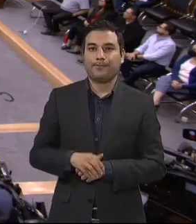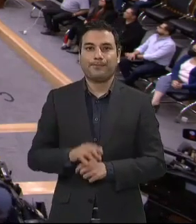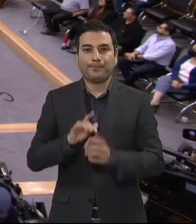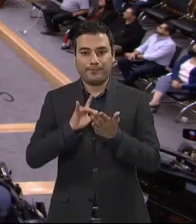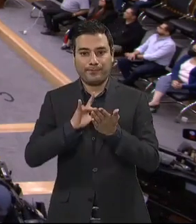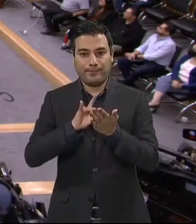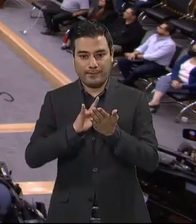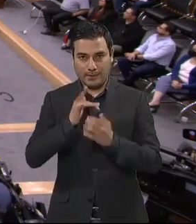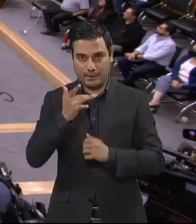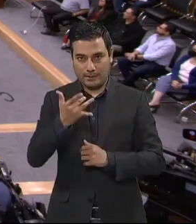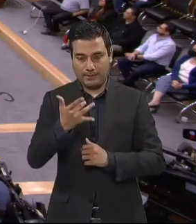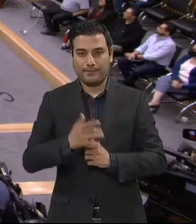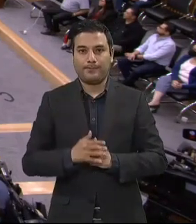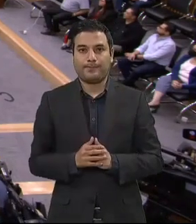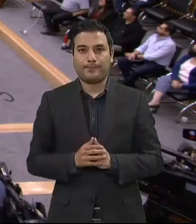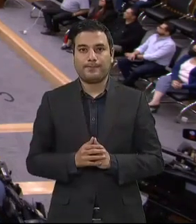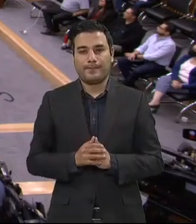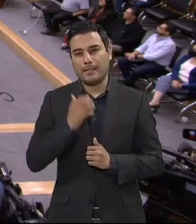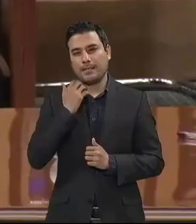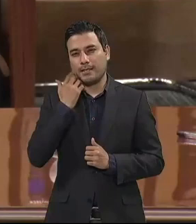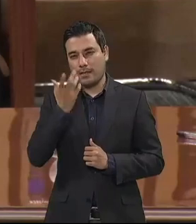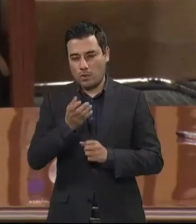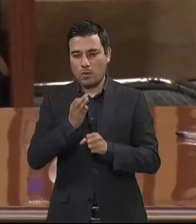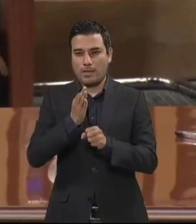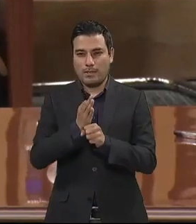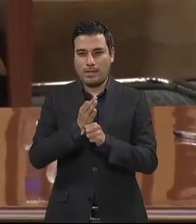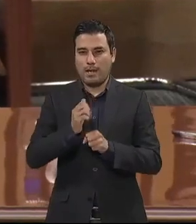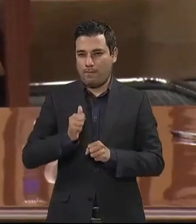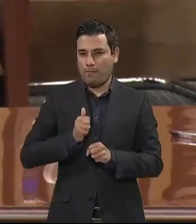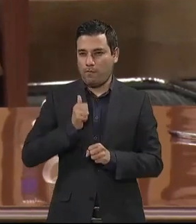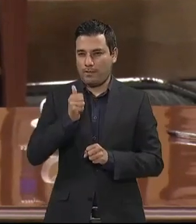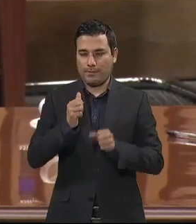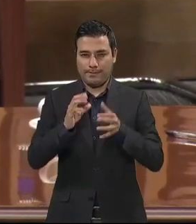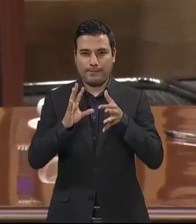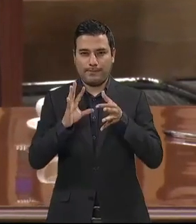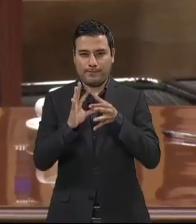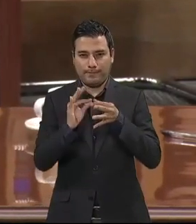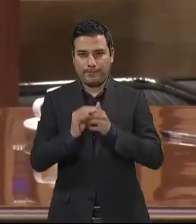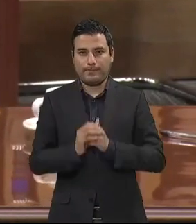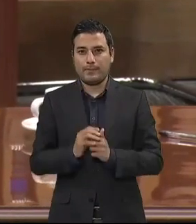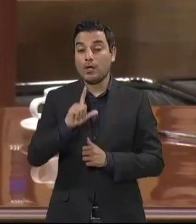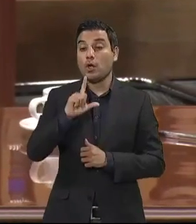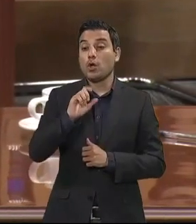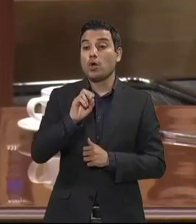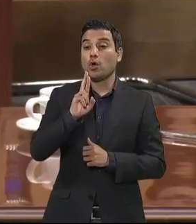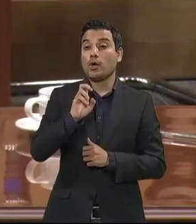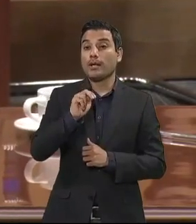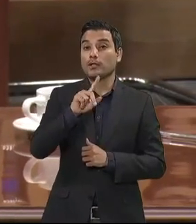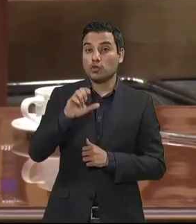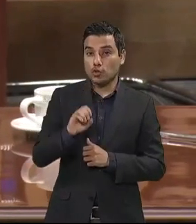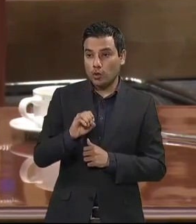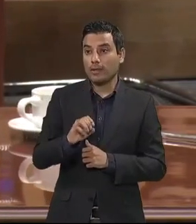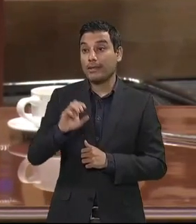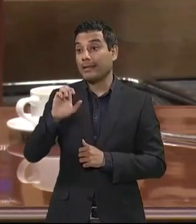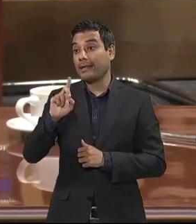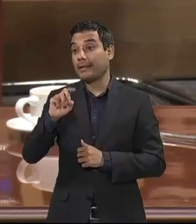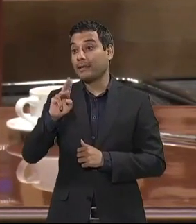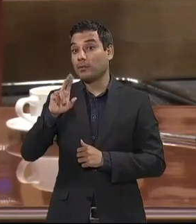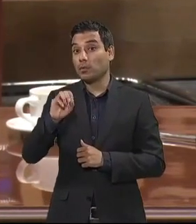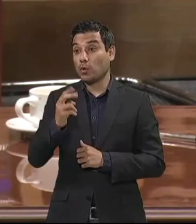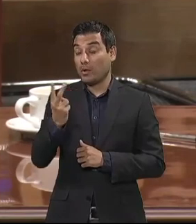Gracias. Quiero aprovechar este espacio para recalcar que ni Lorenzo Córdoba ni Edmundo Jacobo